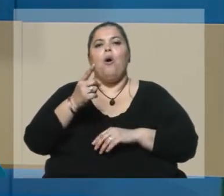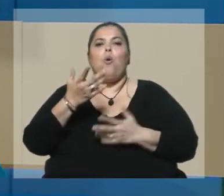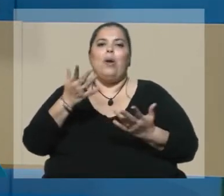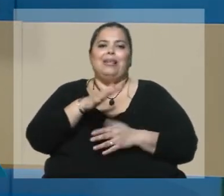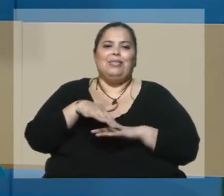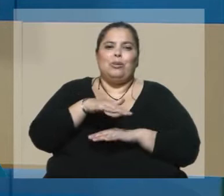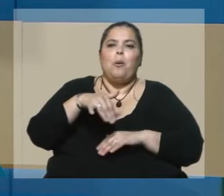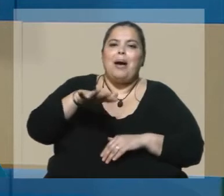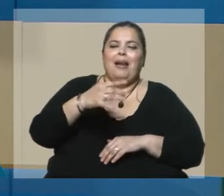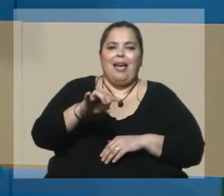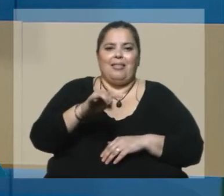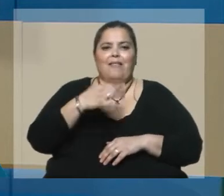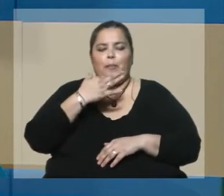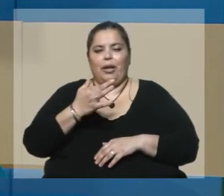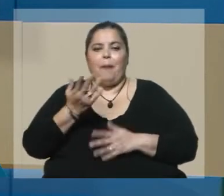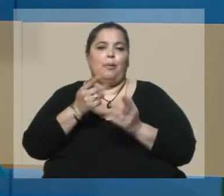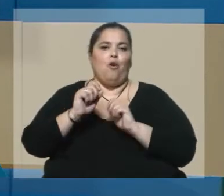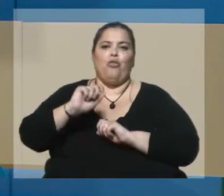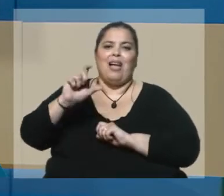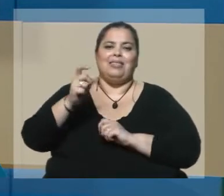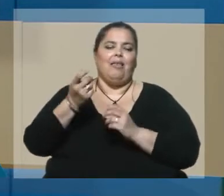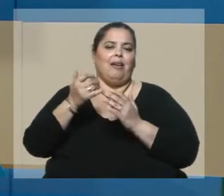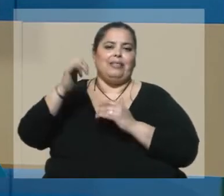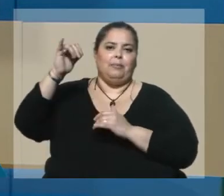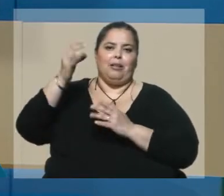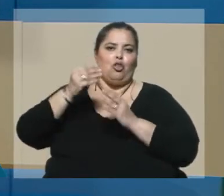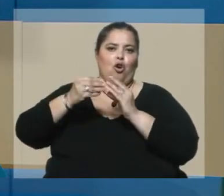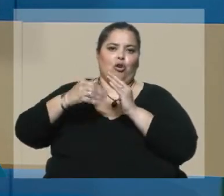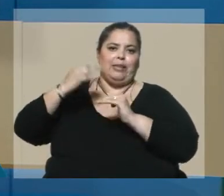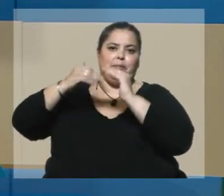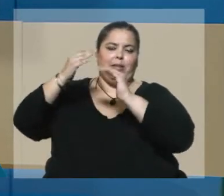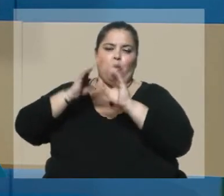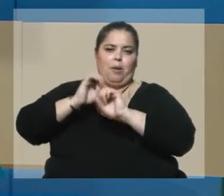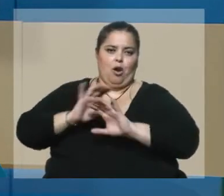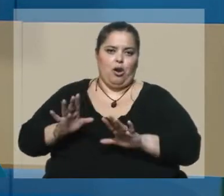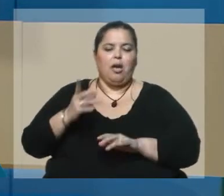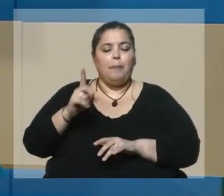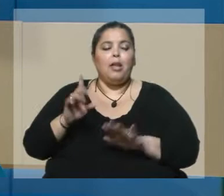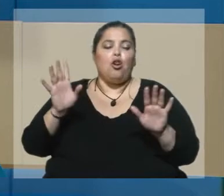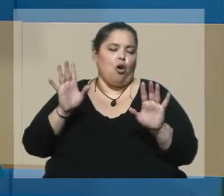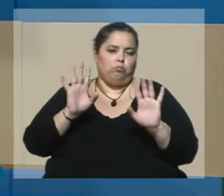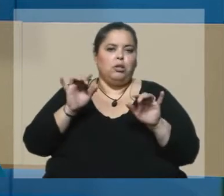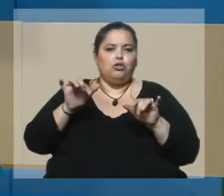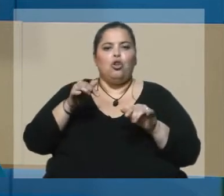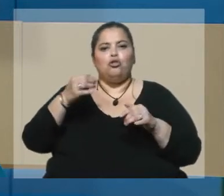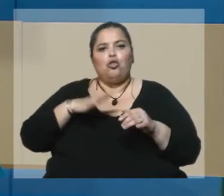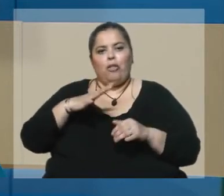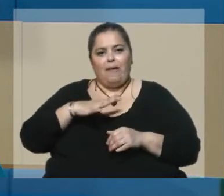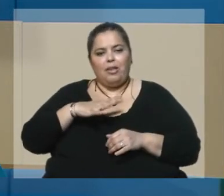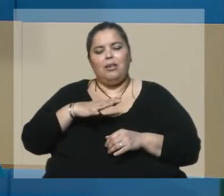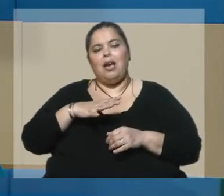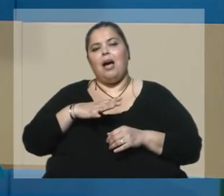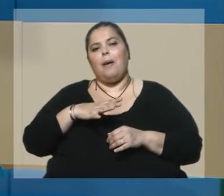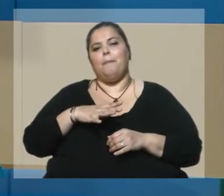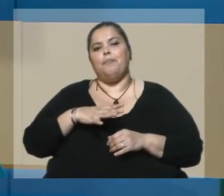tendrá tasa de crecimiento peores En definitiva lo que todavía si se